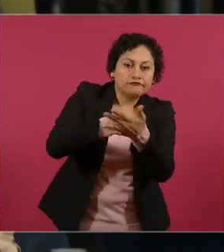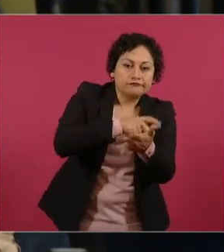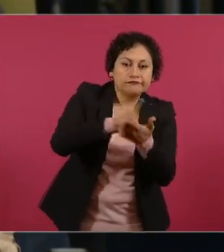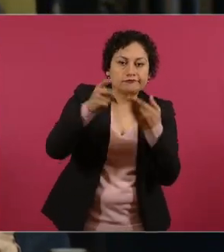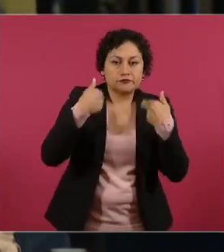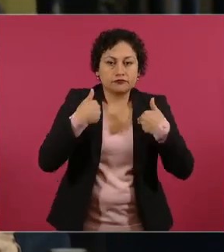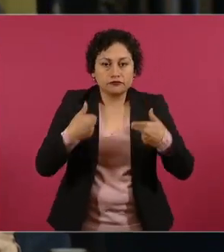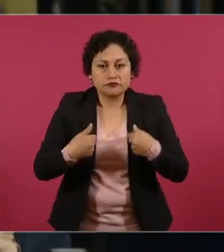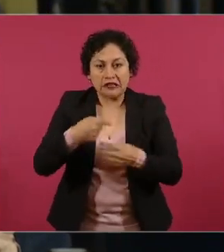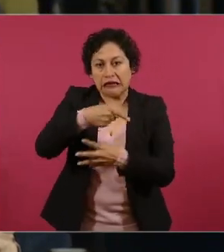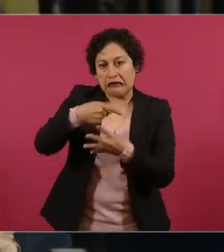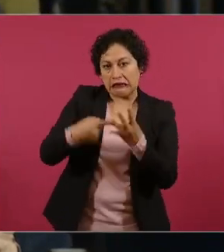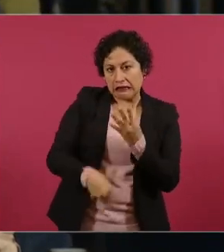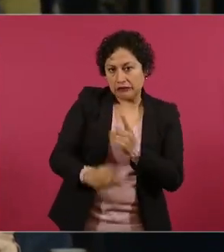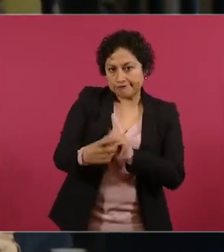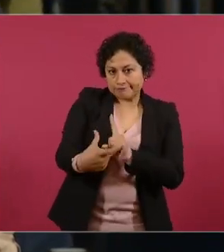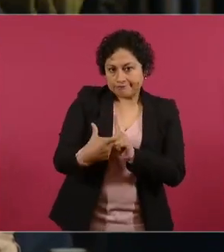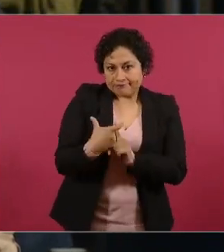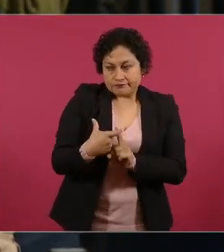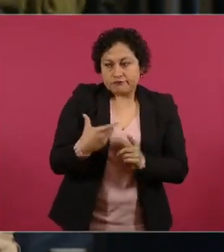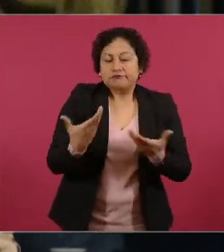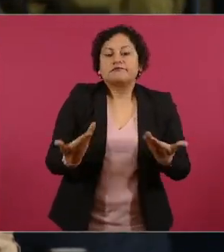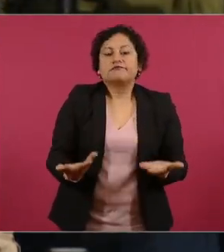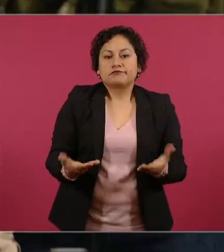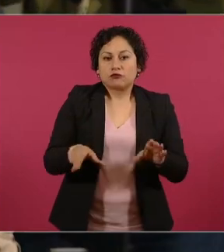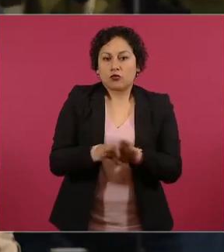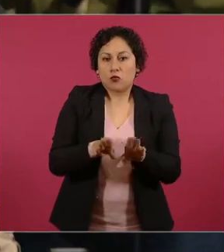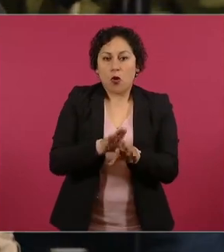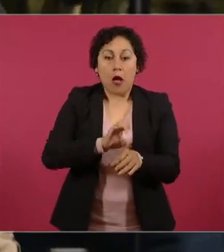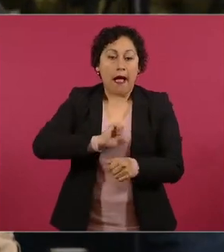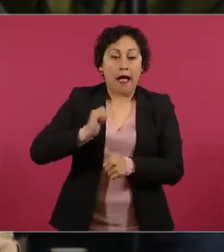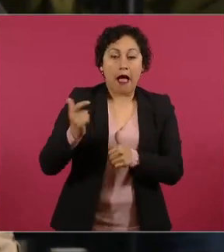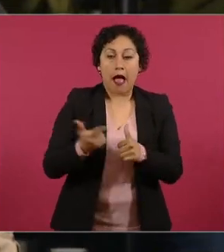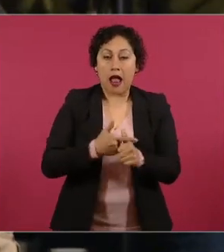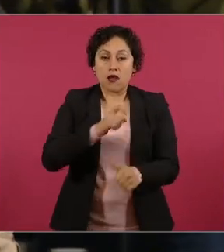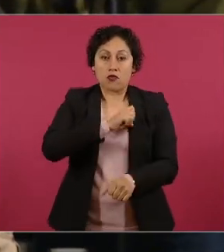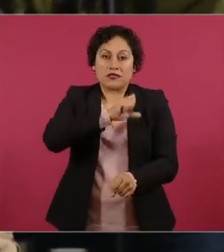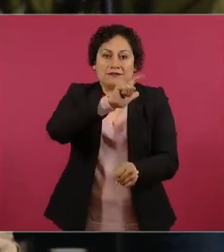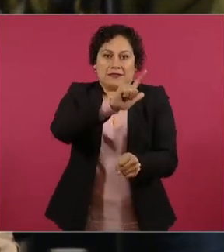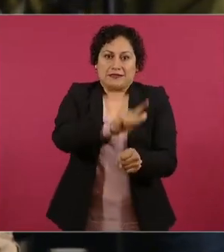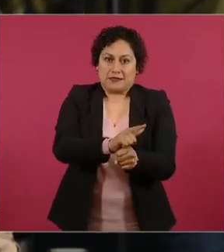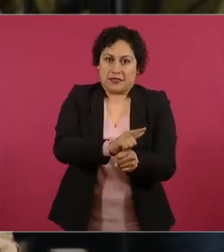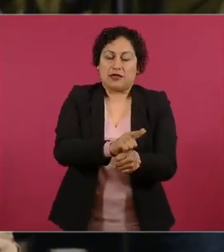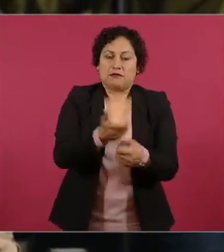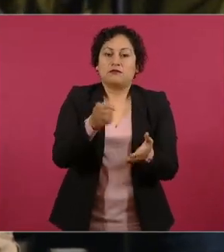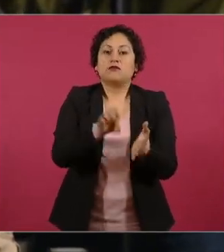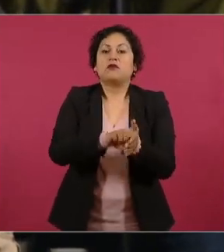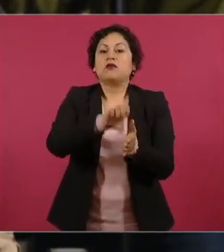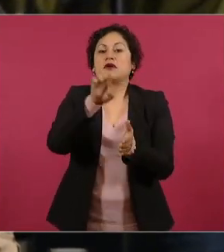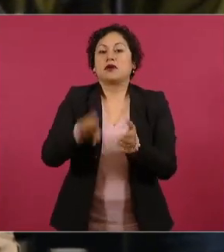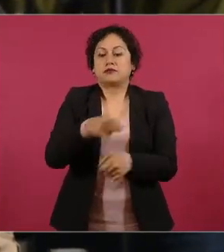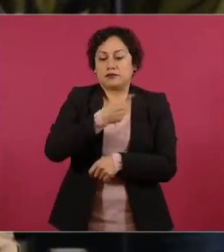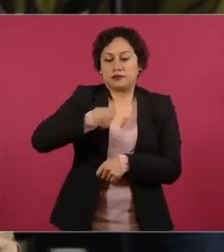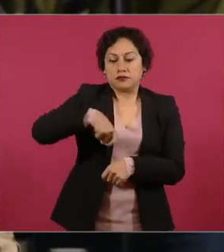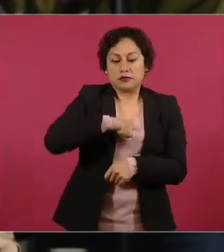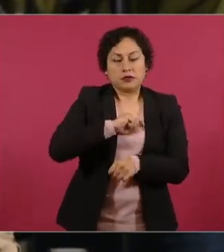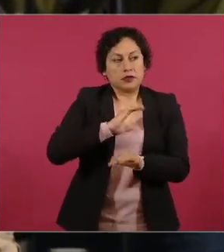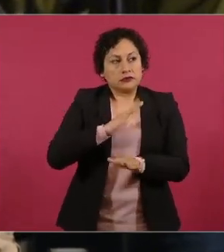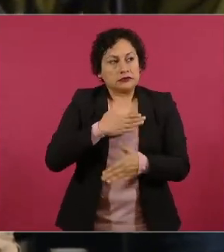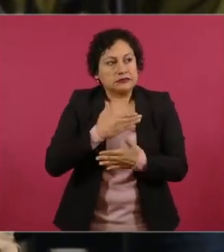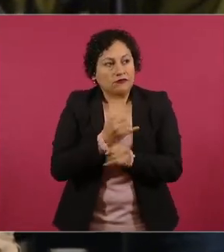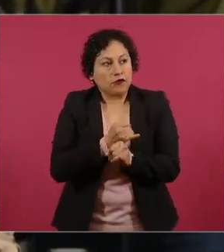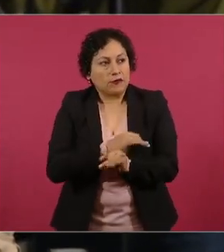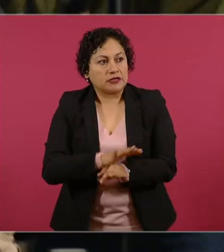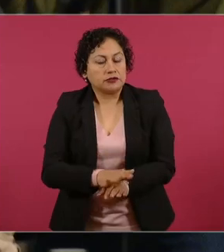algún tipo de circunstancia especial para todos aquellos que sientan vulnerada su seguridad, la de sus